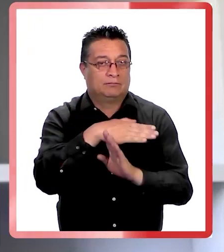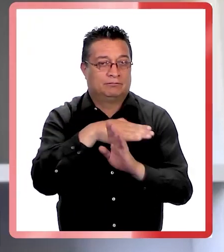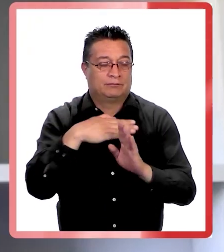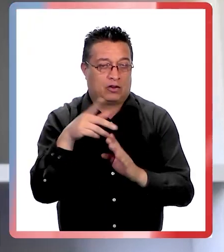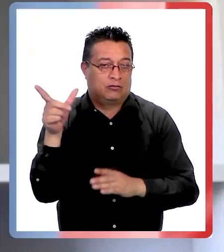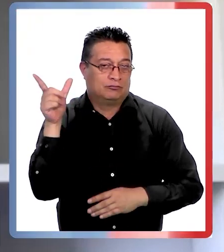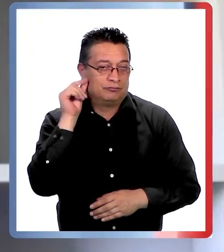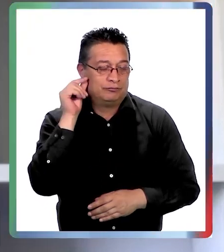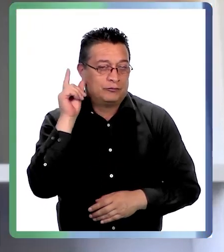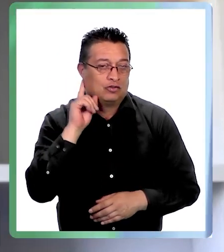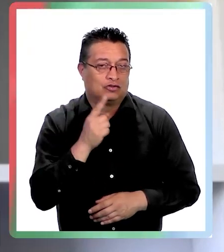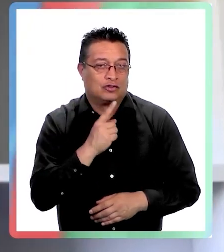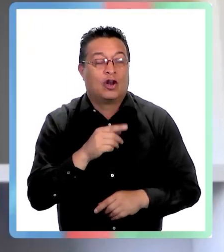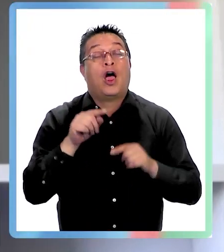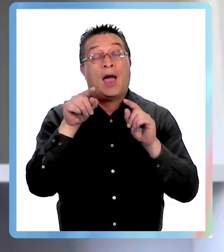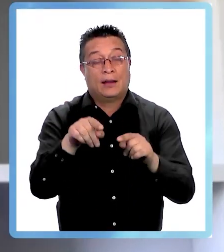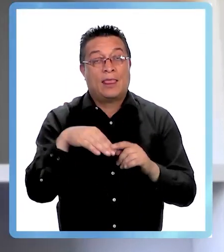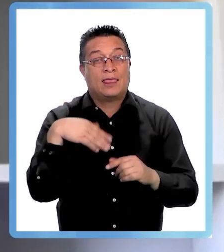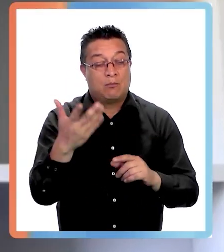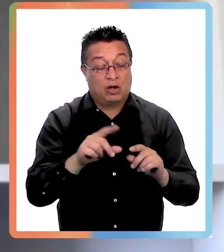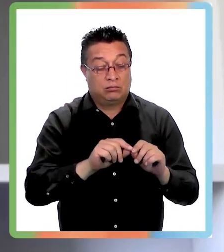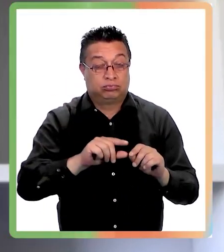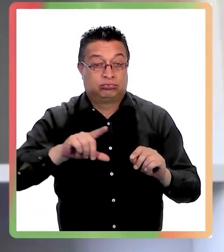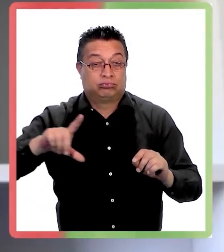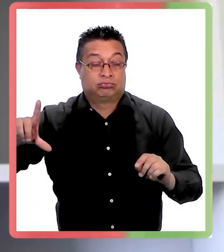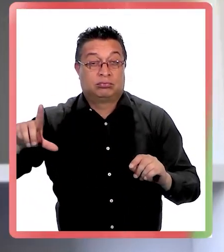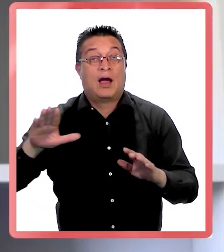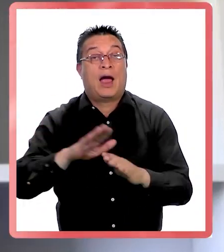¿ya? Después esto sube